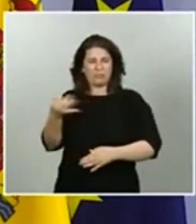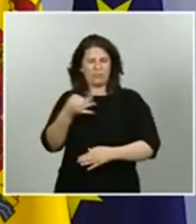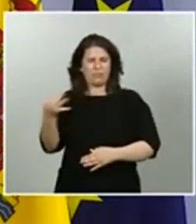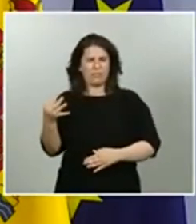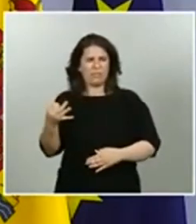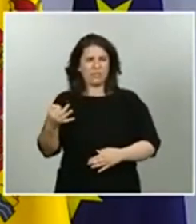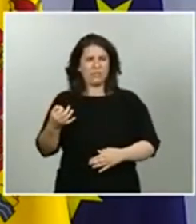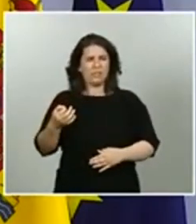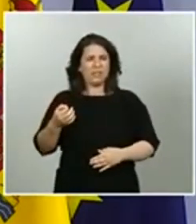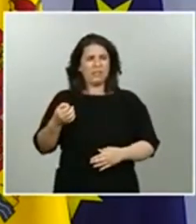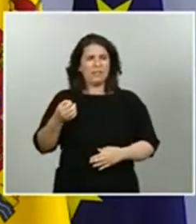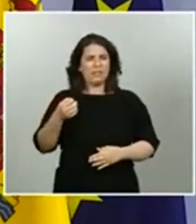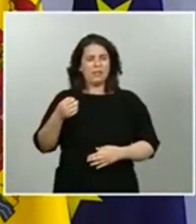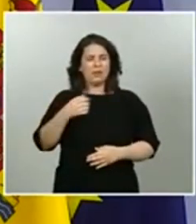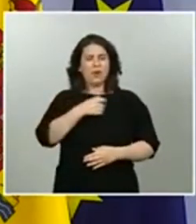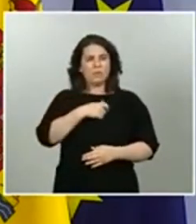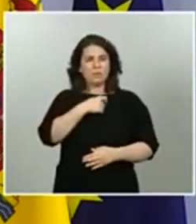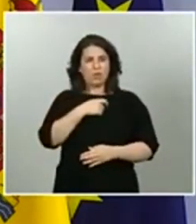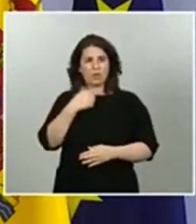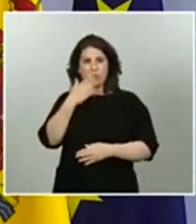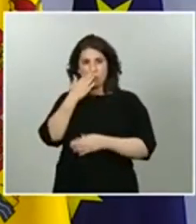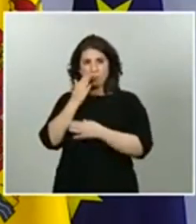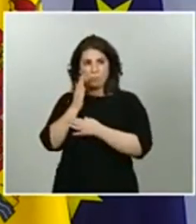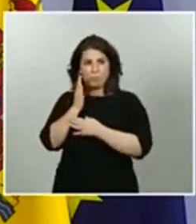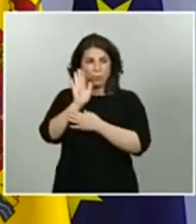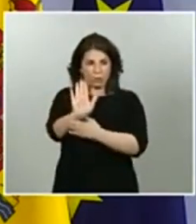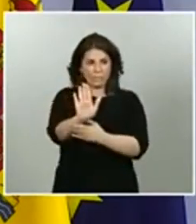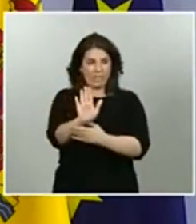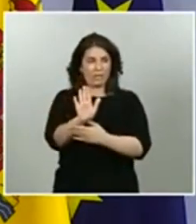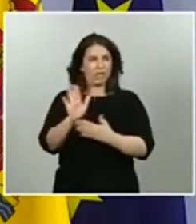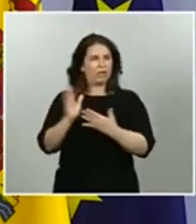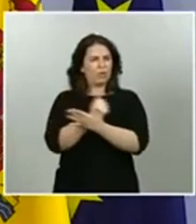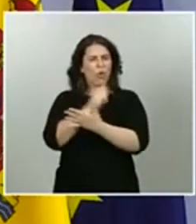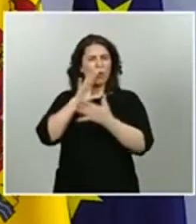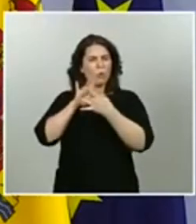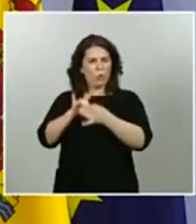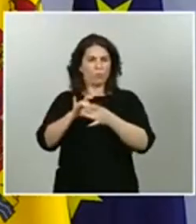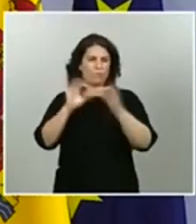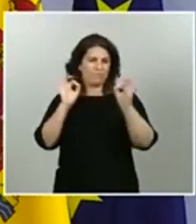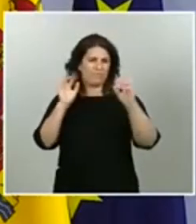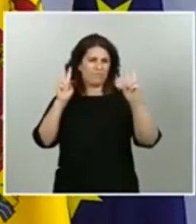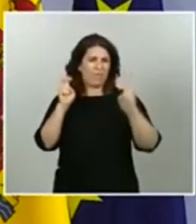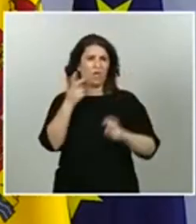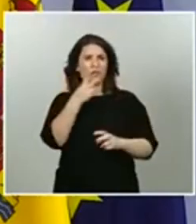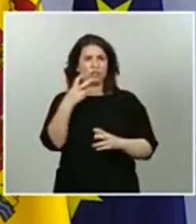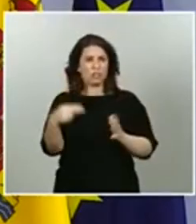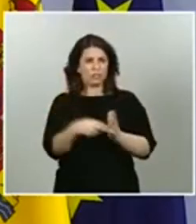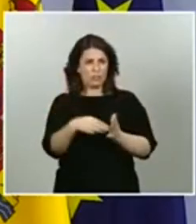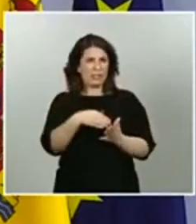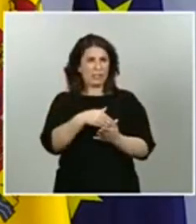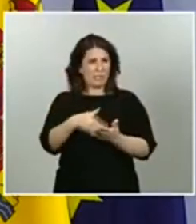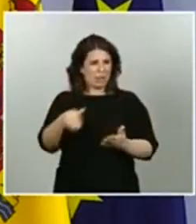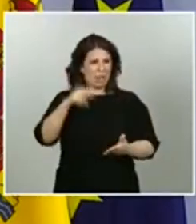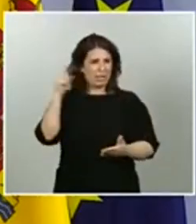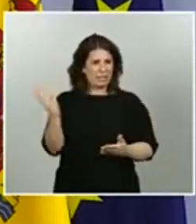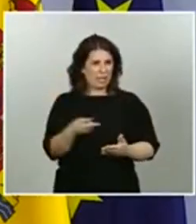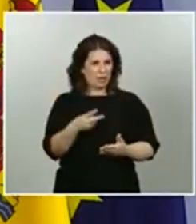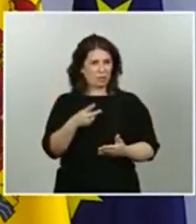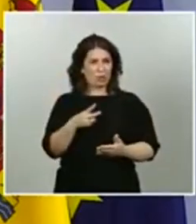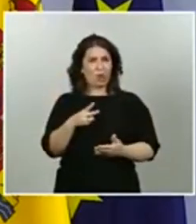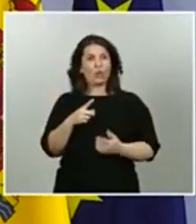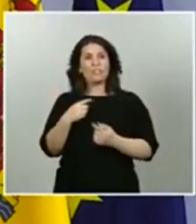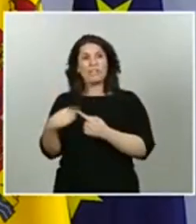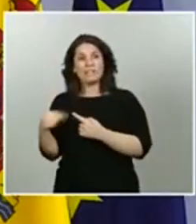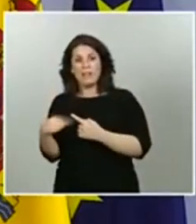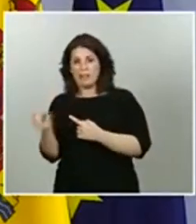Comisión, sobre todo en lo referente a los 500.000 millones de euros vinculados con las transferencias y no préstamos, se